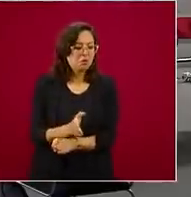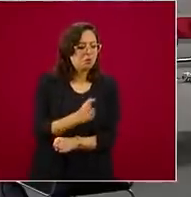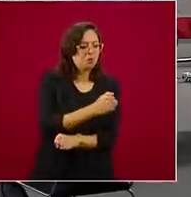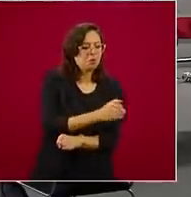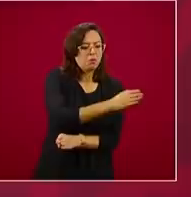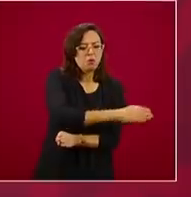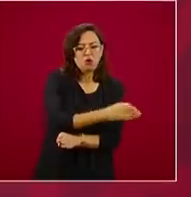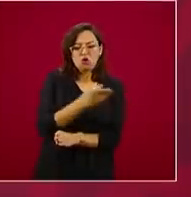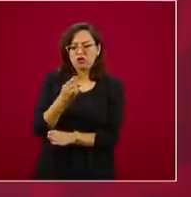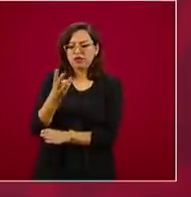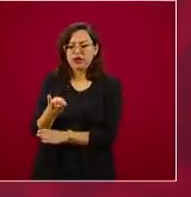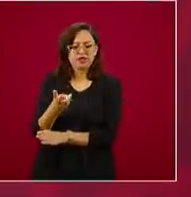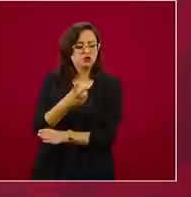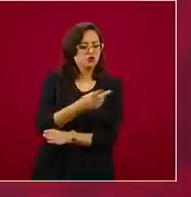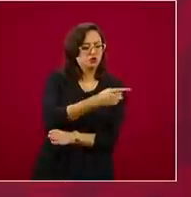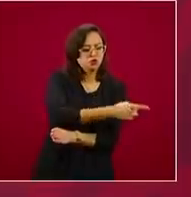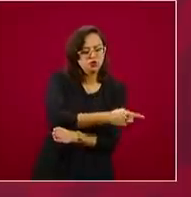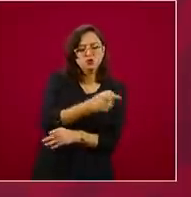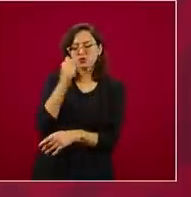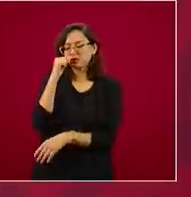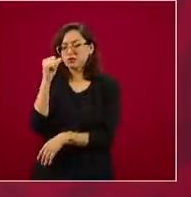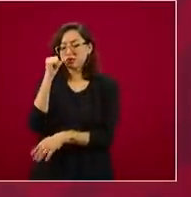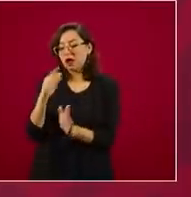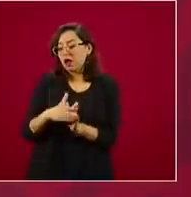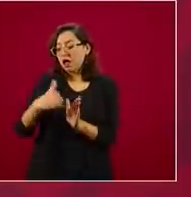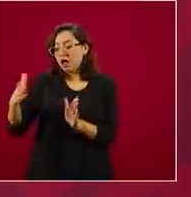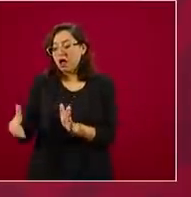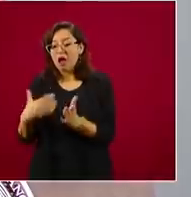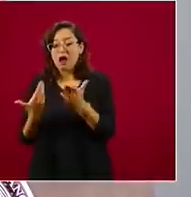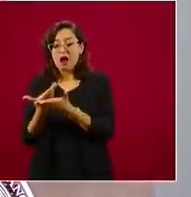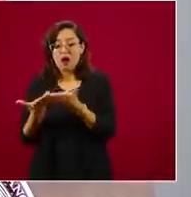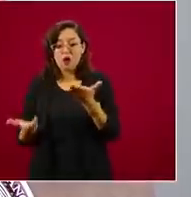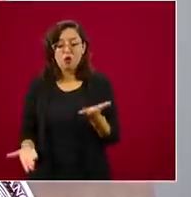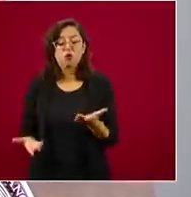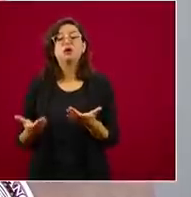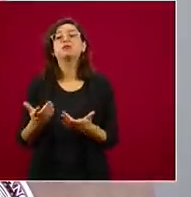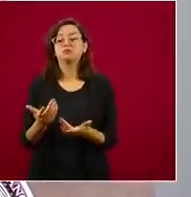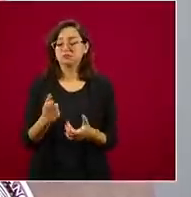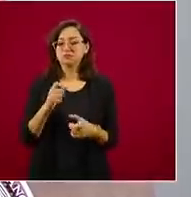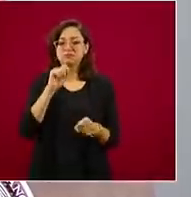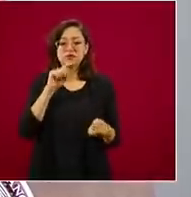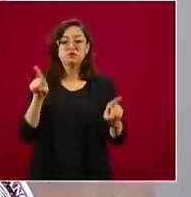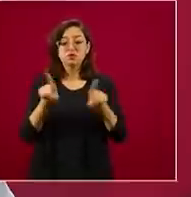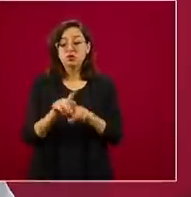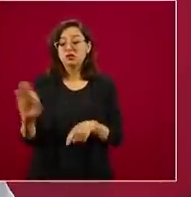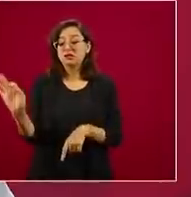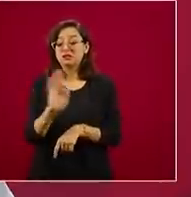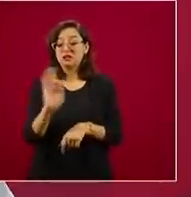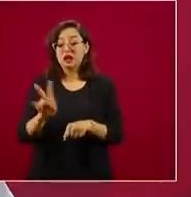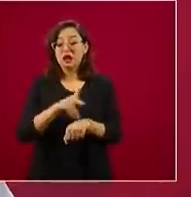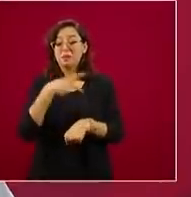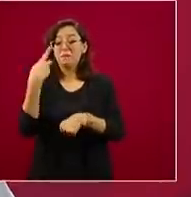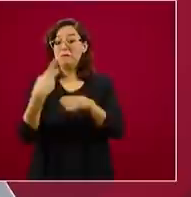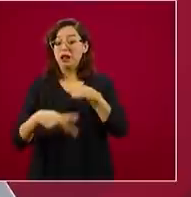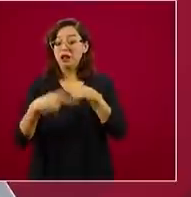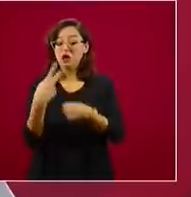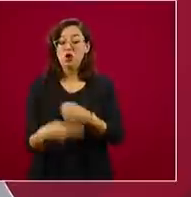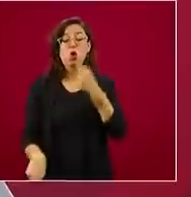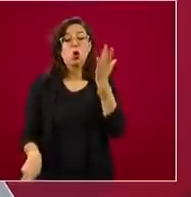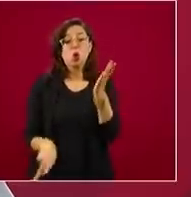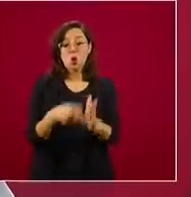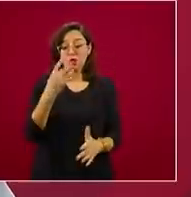los rebrotes, y lo tenemos que hacer con una estrategia clara, segura y de